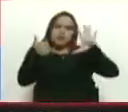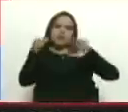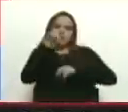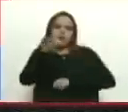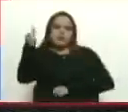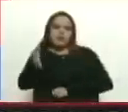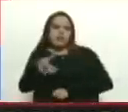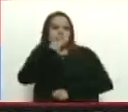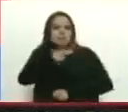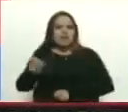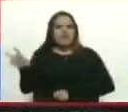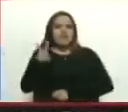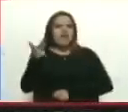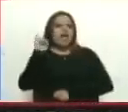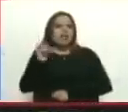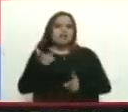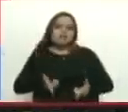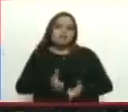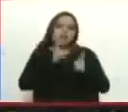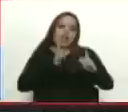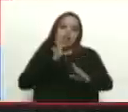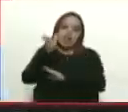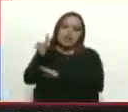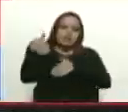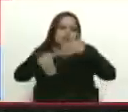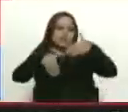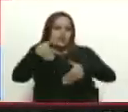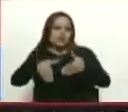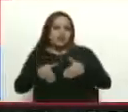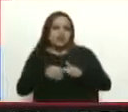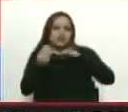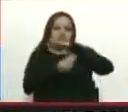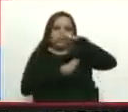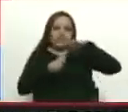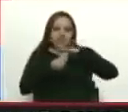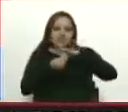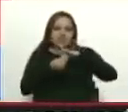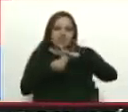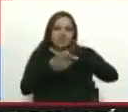de los venezolanos están dispuestos a ir a una elección primaria.